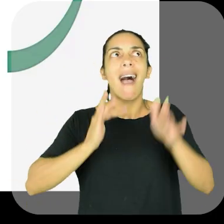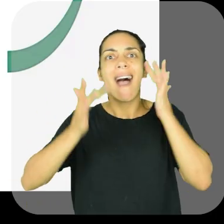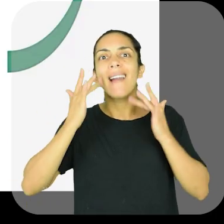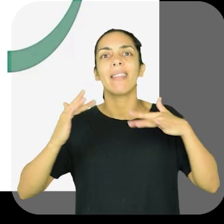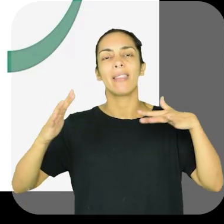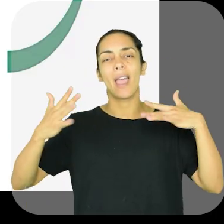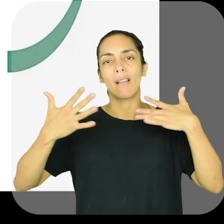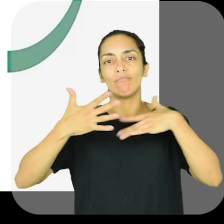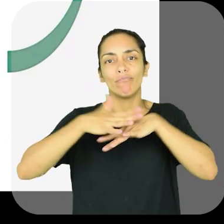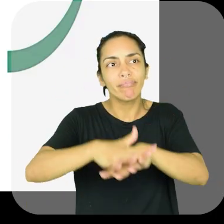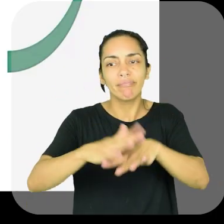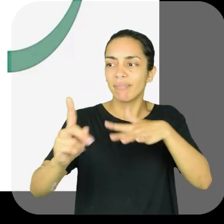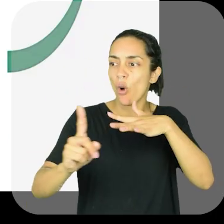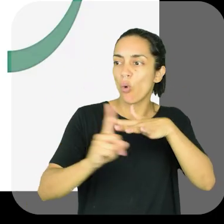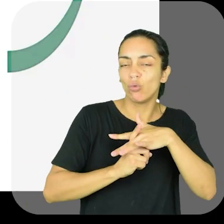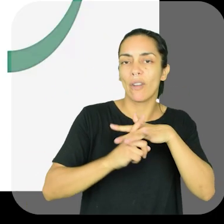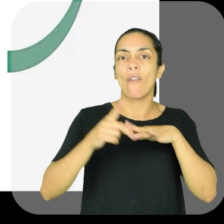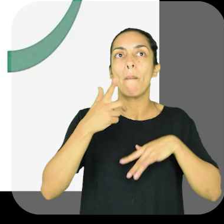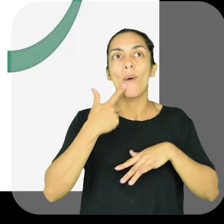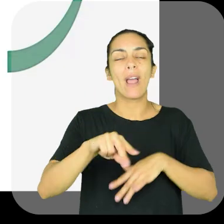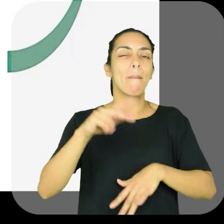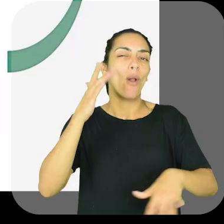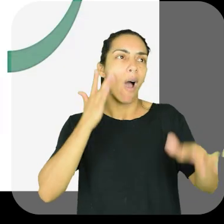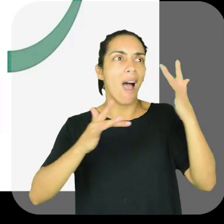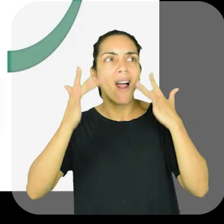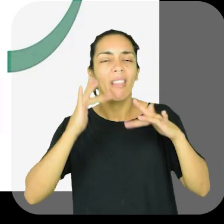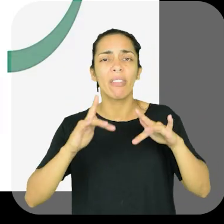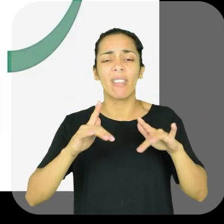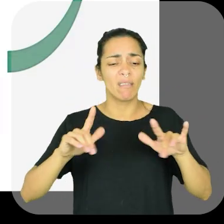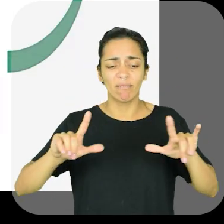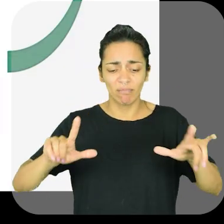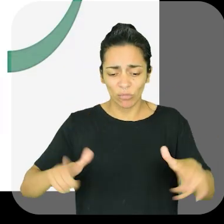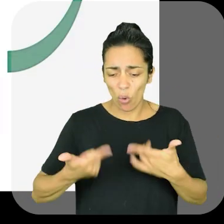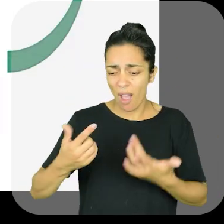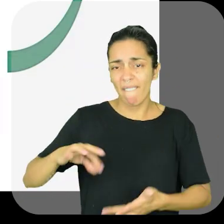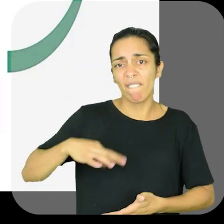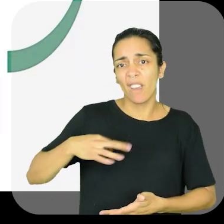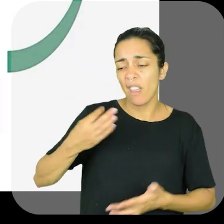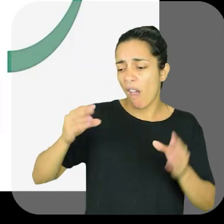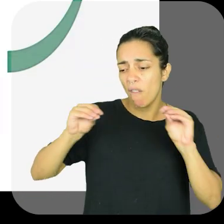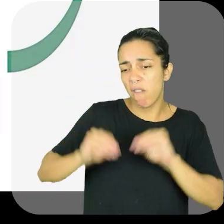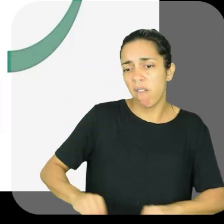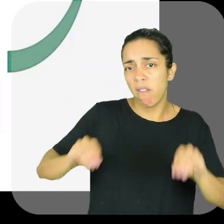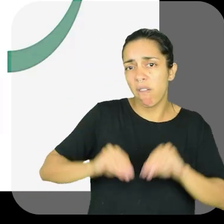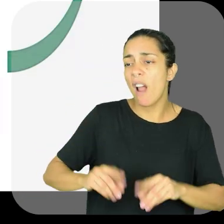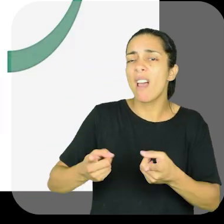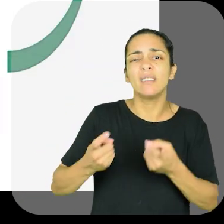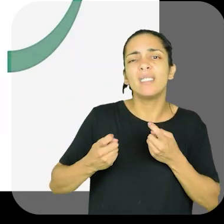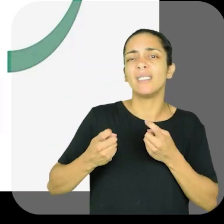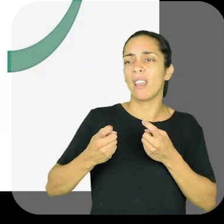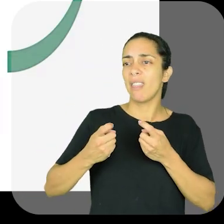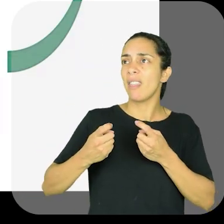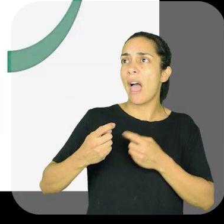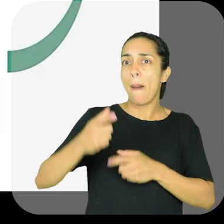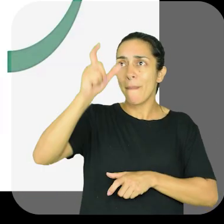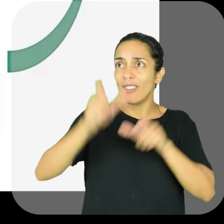más inclusivo. Una obra de arte no tiene vida si no hay una interacción entre la obra y